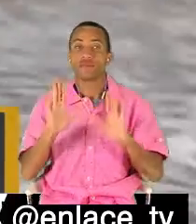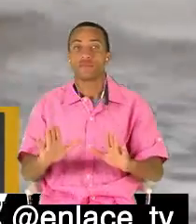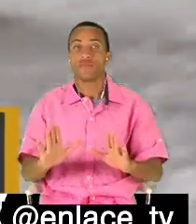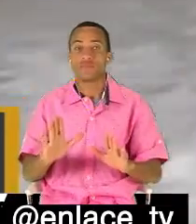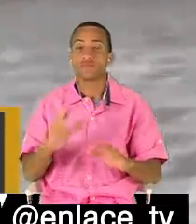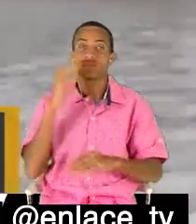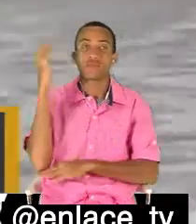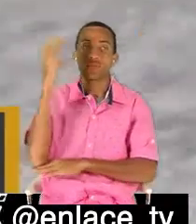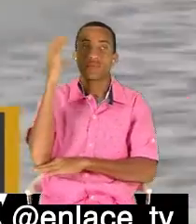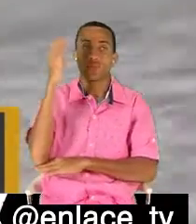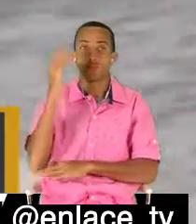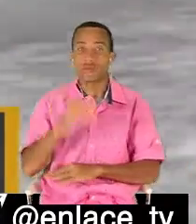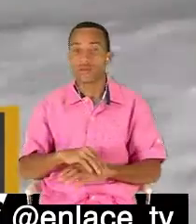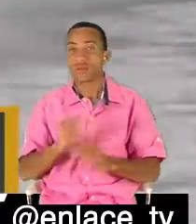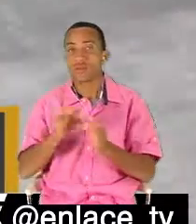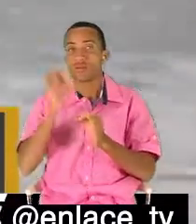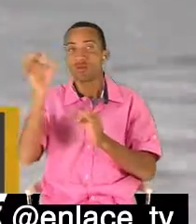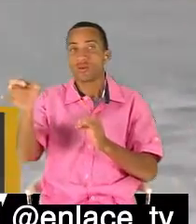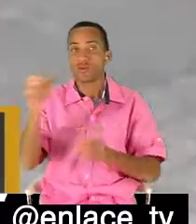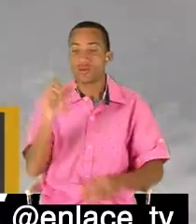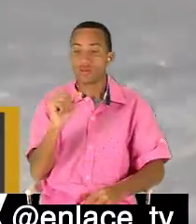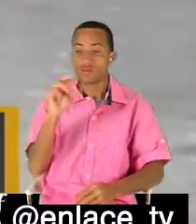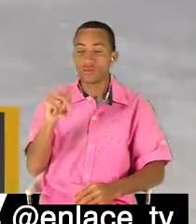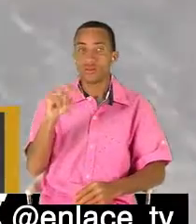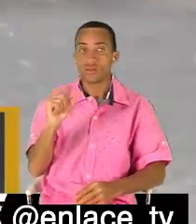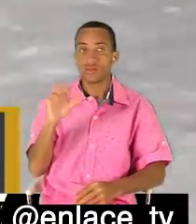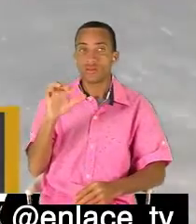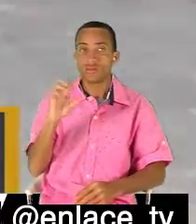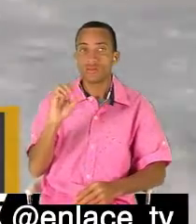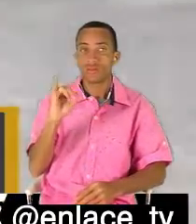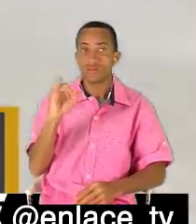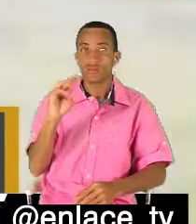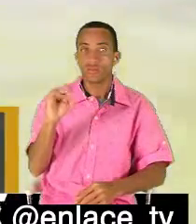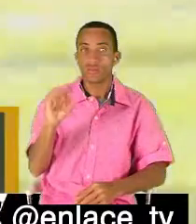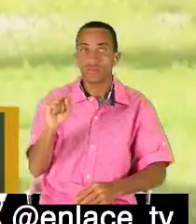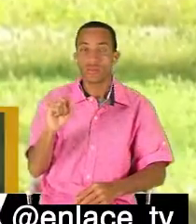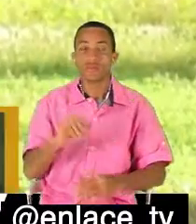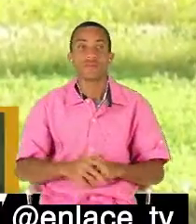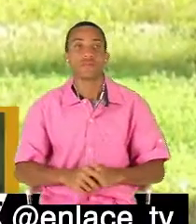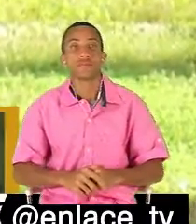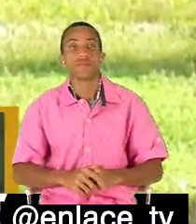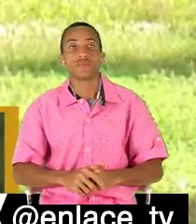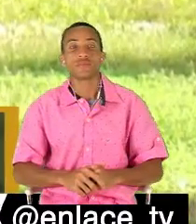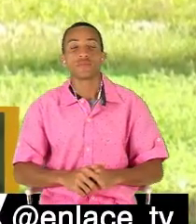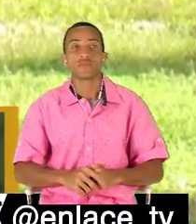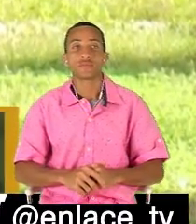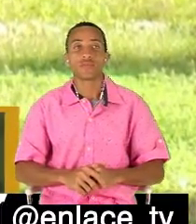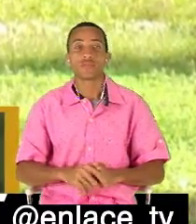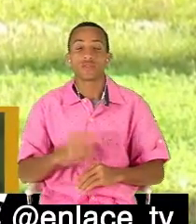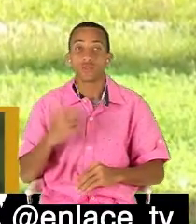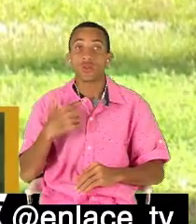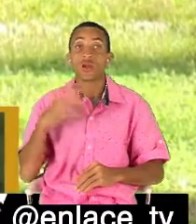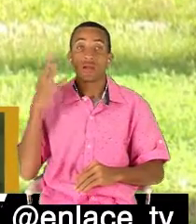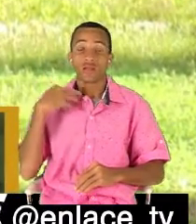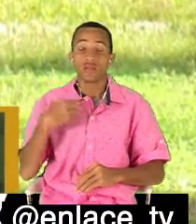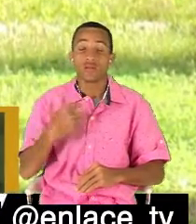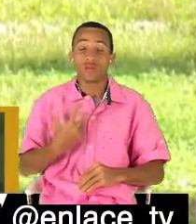en Anapoima, logró posicionarse como campeón de la categoría boys. Yo estaba un poco asustado